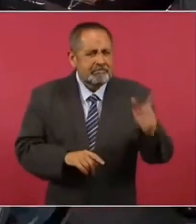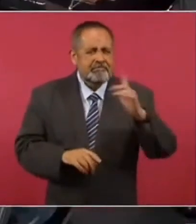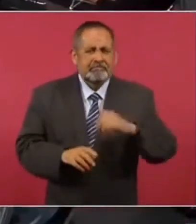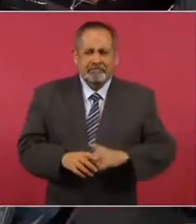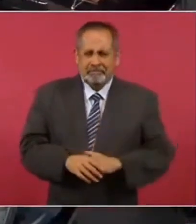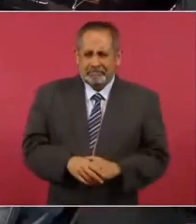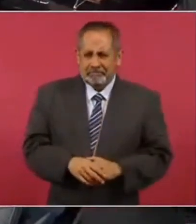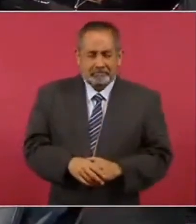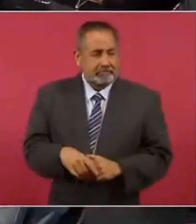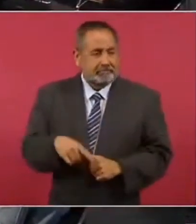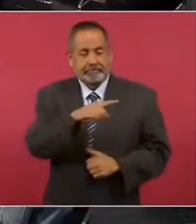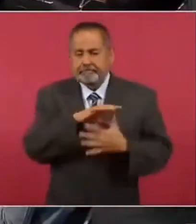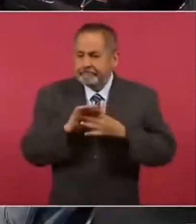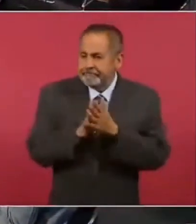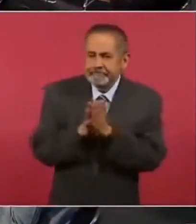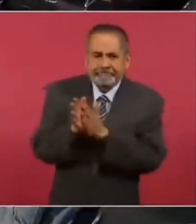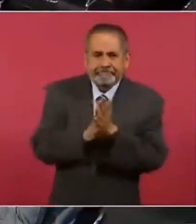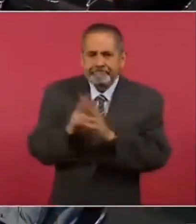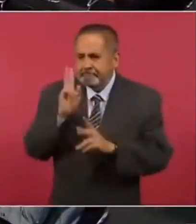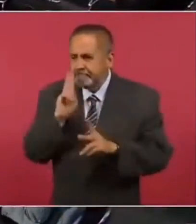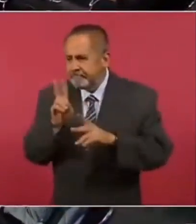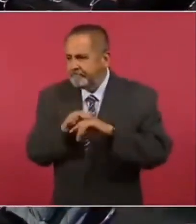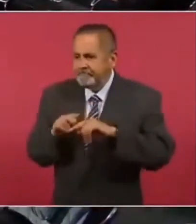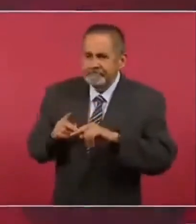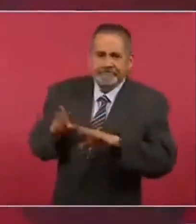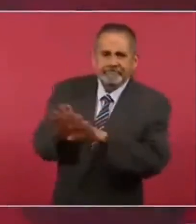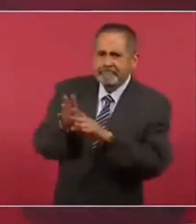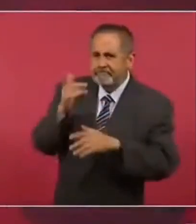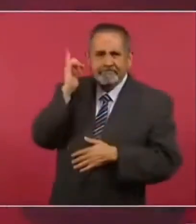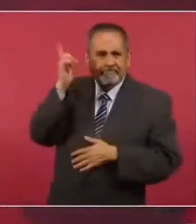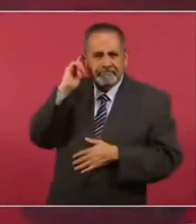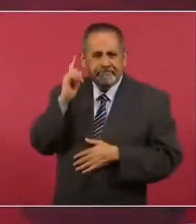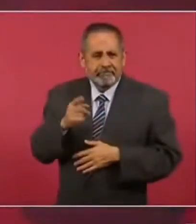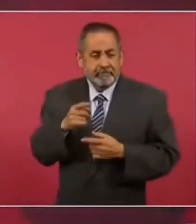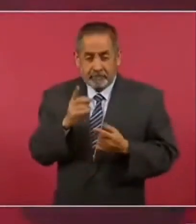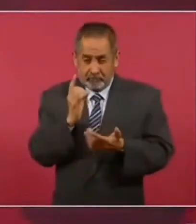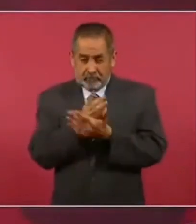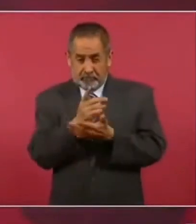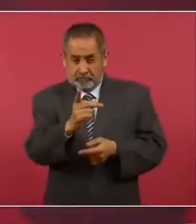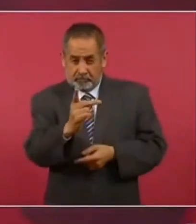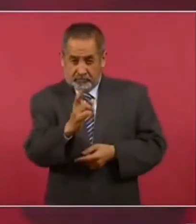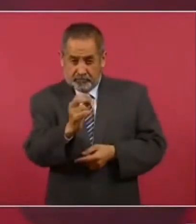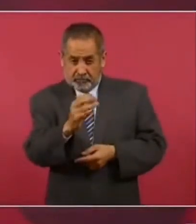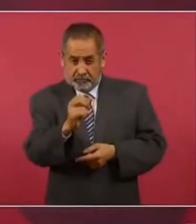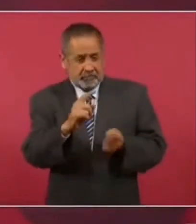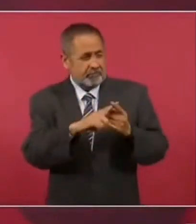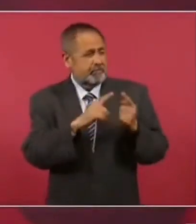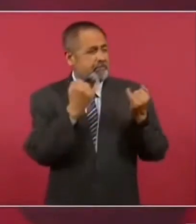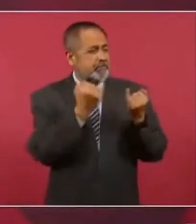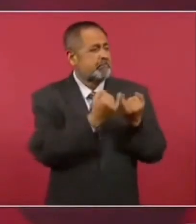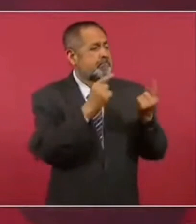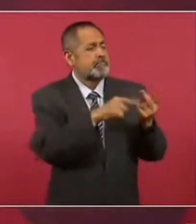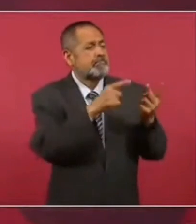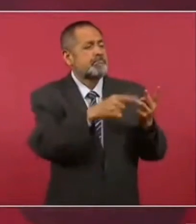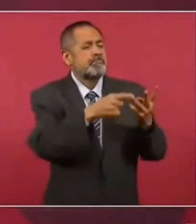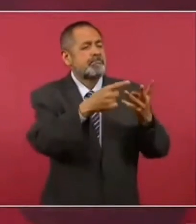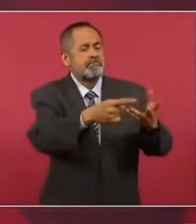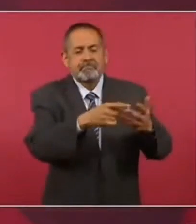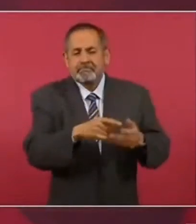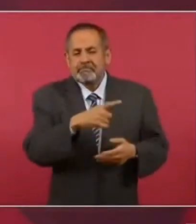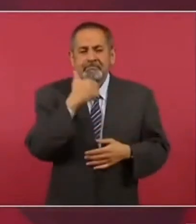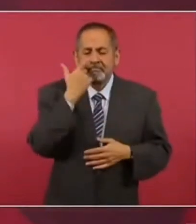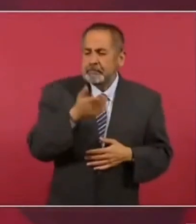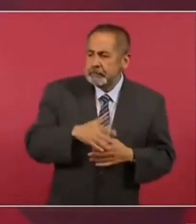como zopilotes no solo proceso otros que querían que